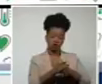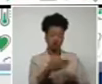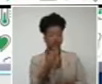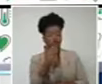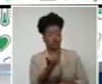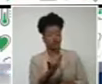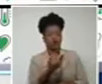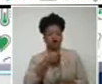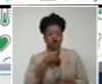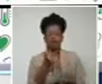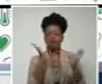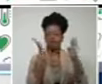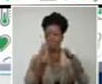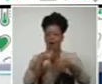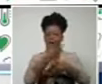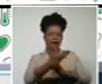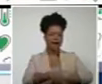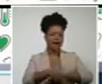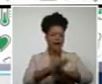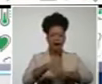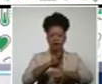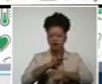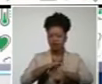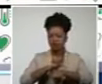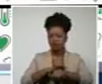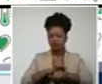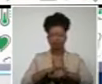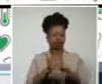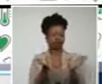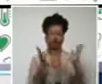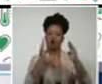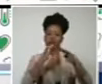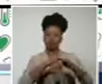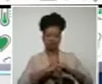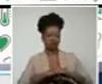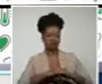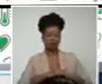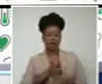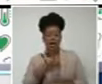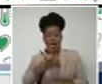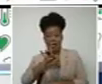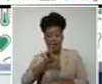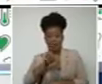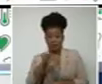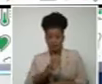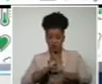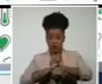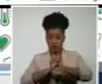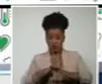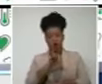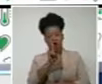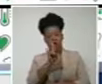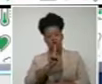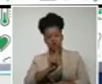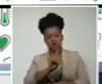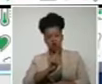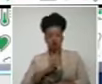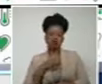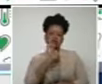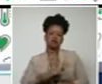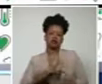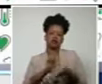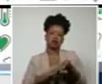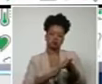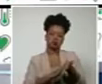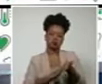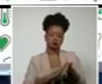hay eslabones sueltos en esta cadena epidemiológica. De estos 15 nuevos casos, 9 se mostraron asintomáticos en